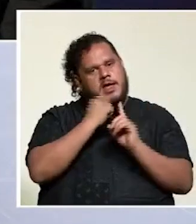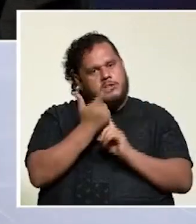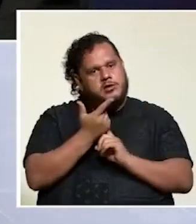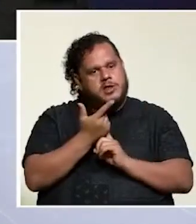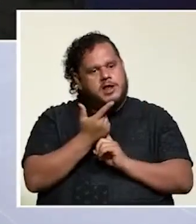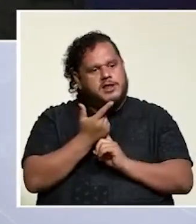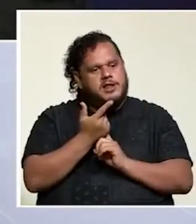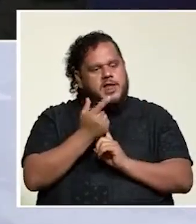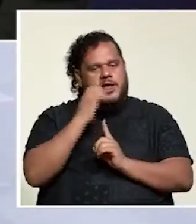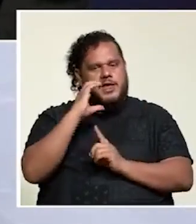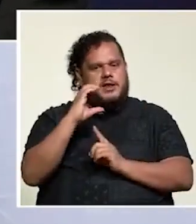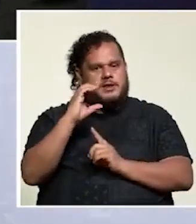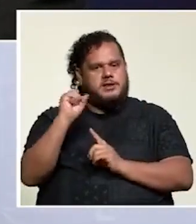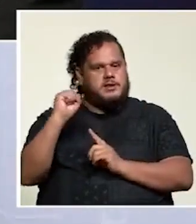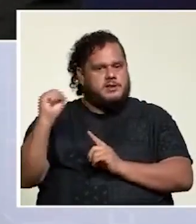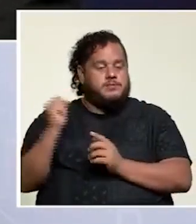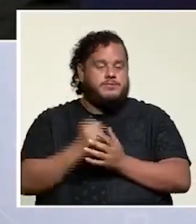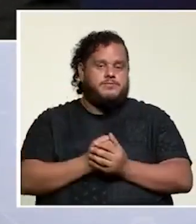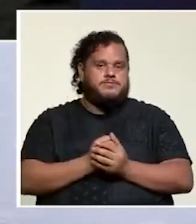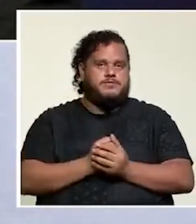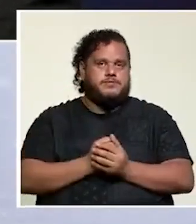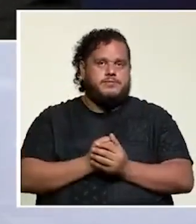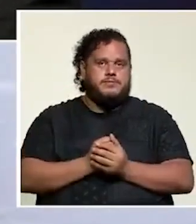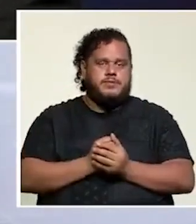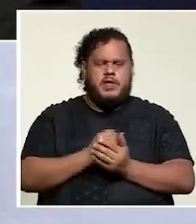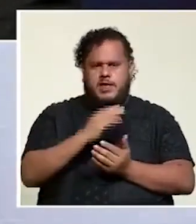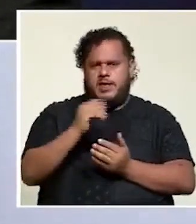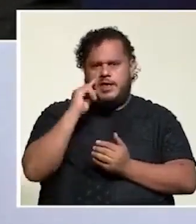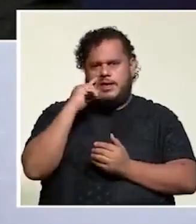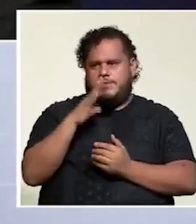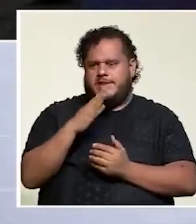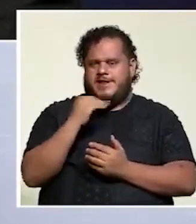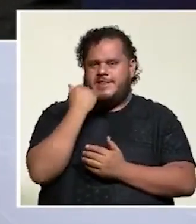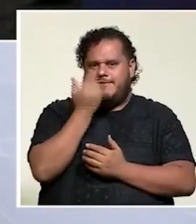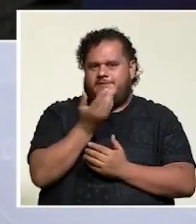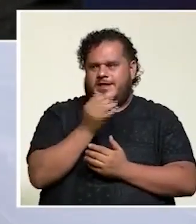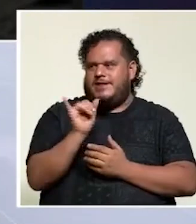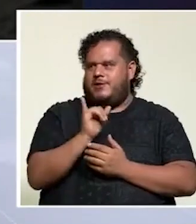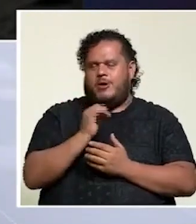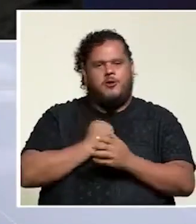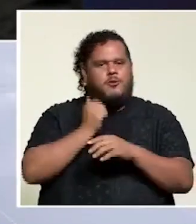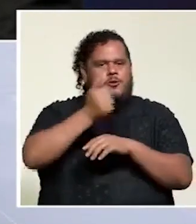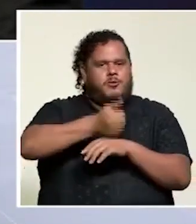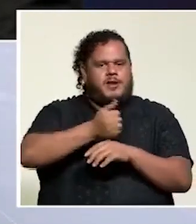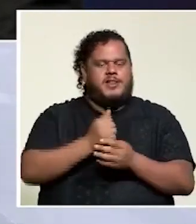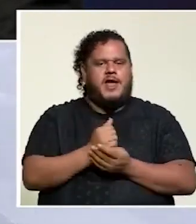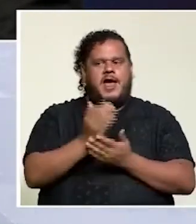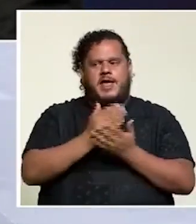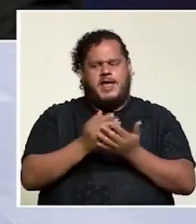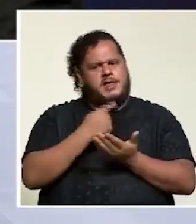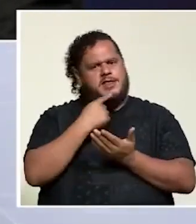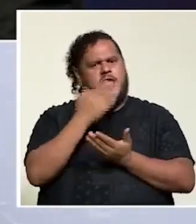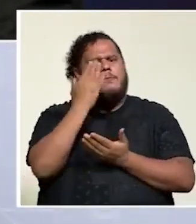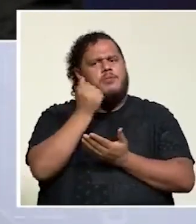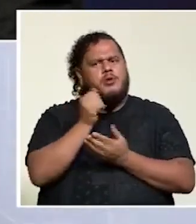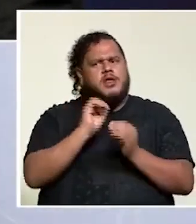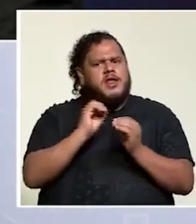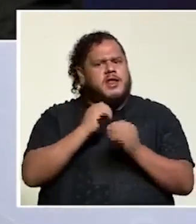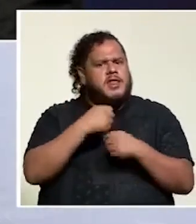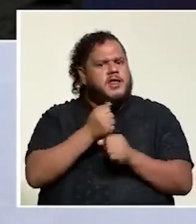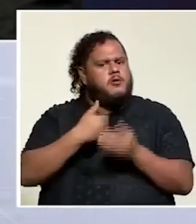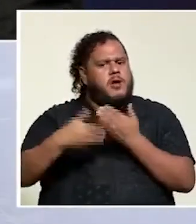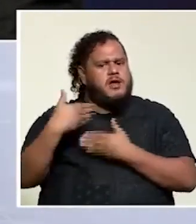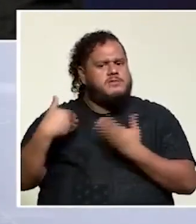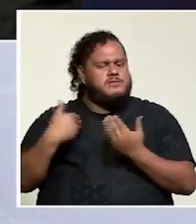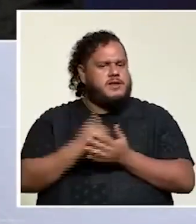sociales en la Caja Costarricense de Seguro Social, y pareciera tan fácil como lo plantea, que alguien diría, pero ¿por qué nadie lo ha